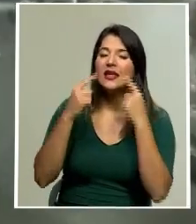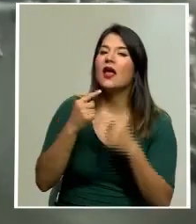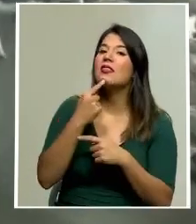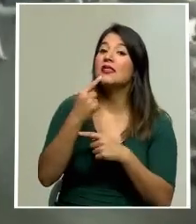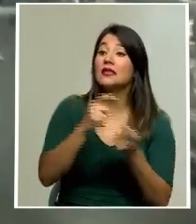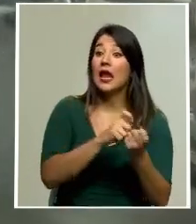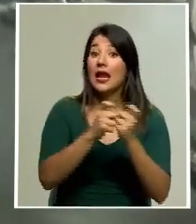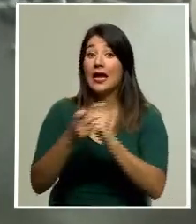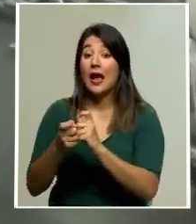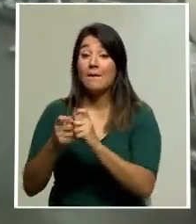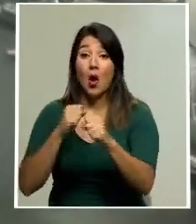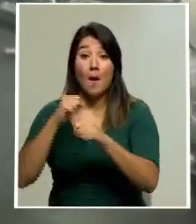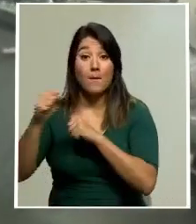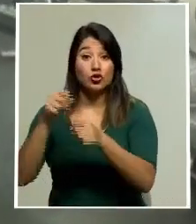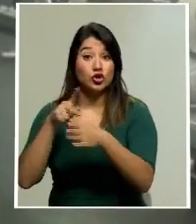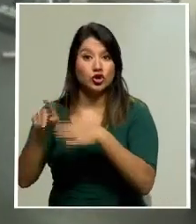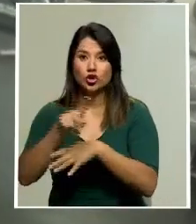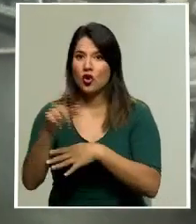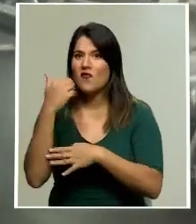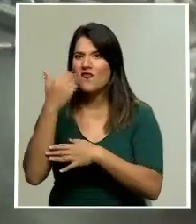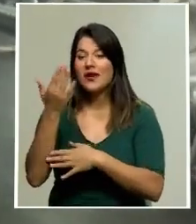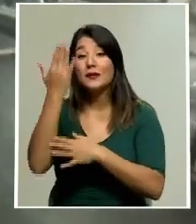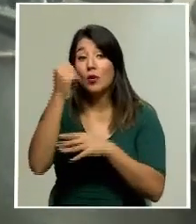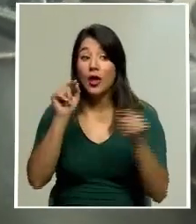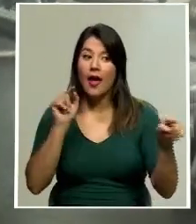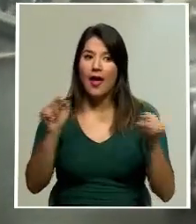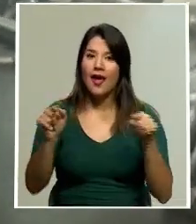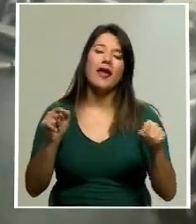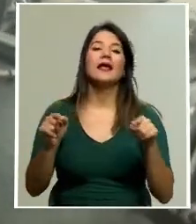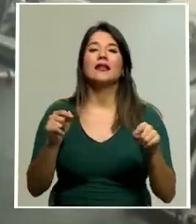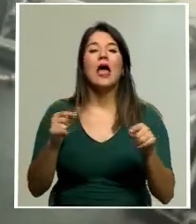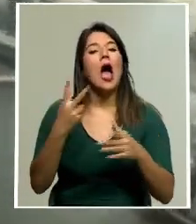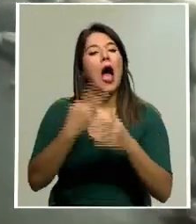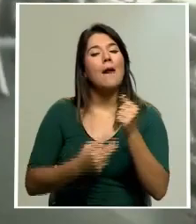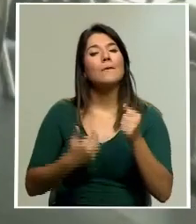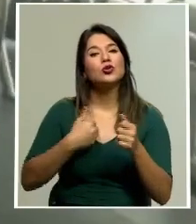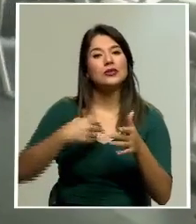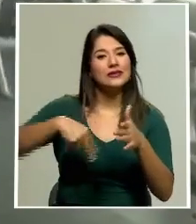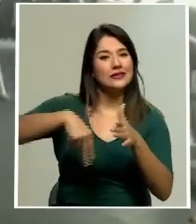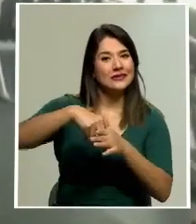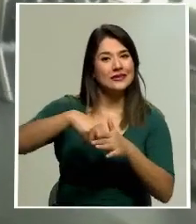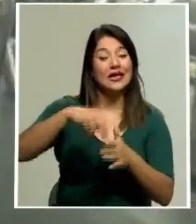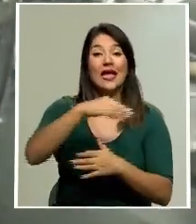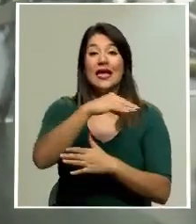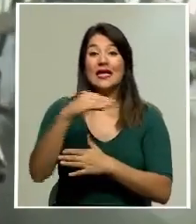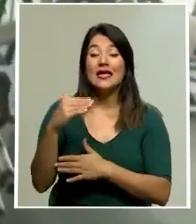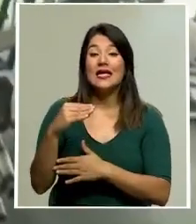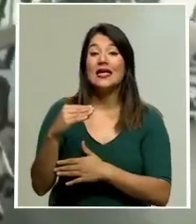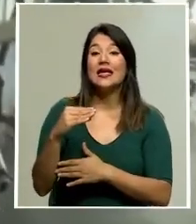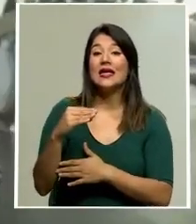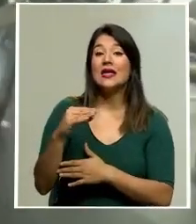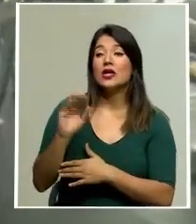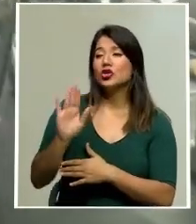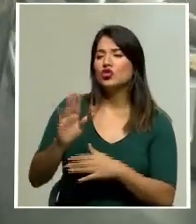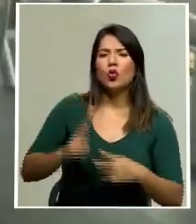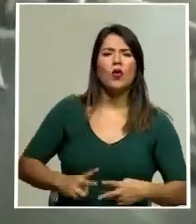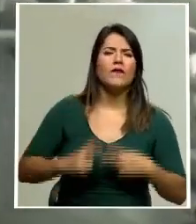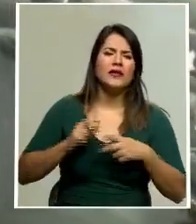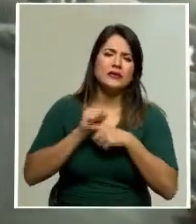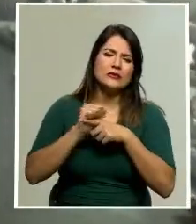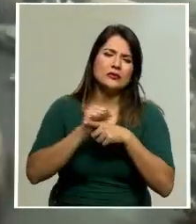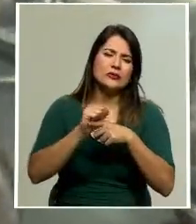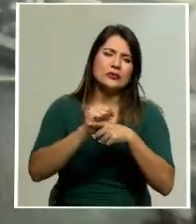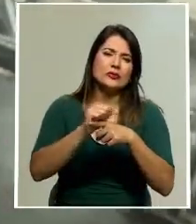boxeo profesional no ha sido fácil, ya que ambos estilos tienen sus dificultades, y la mayor parte de su vida ha practicado el boxeo